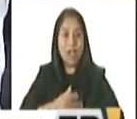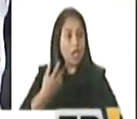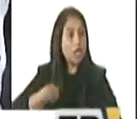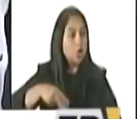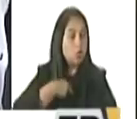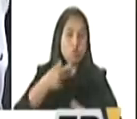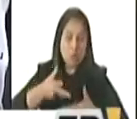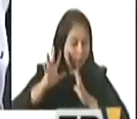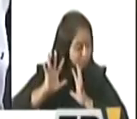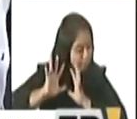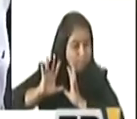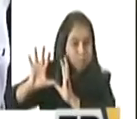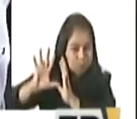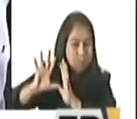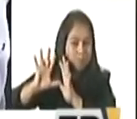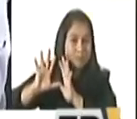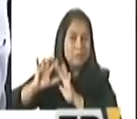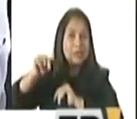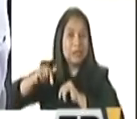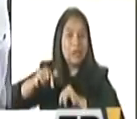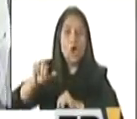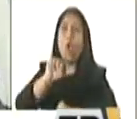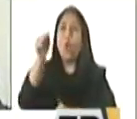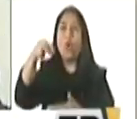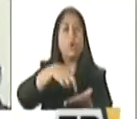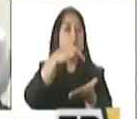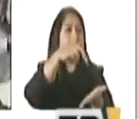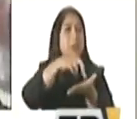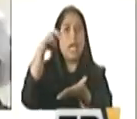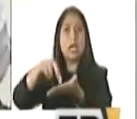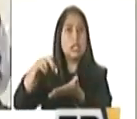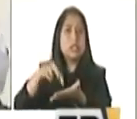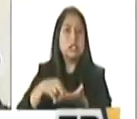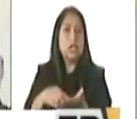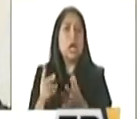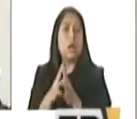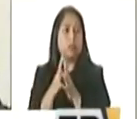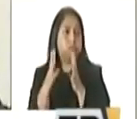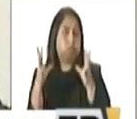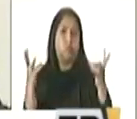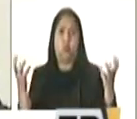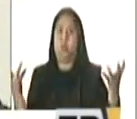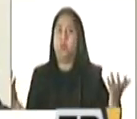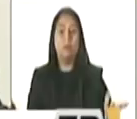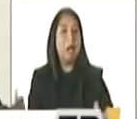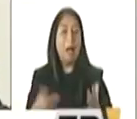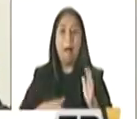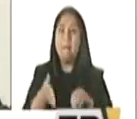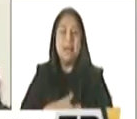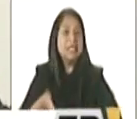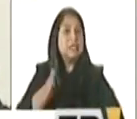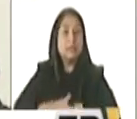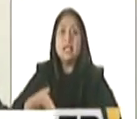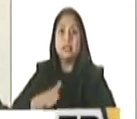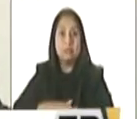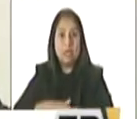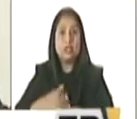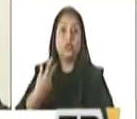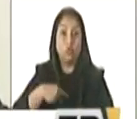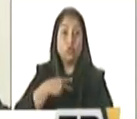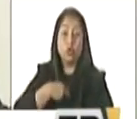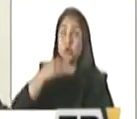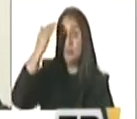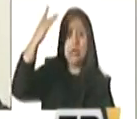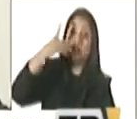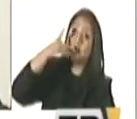logrado contener la enfermedad. Mientras otros países de nuestra región crecen abrumadoramente, nosotros, por la gracia de Dios,